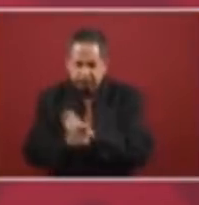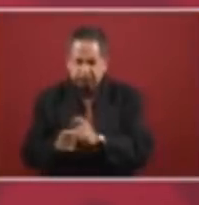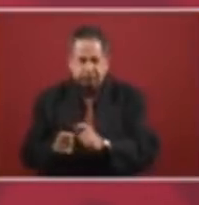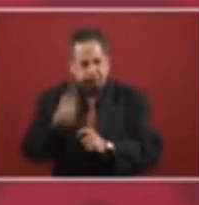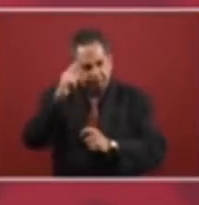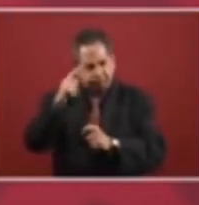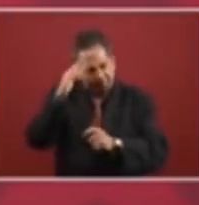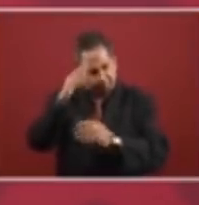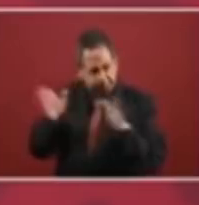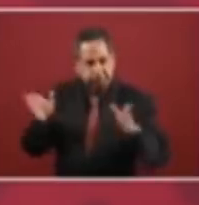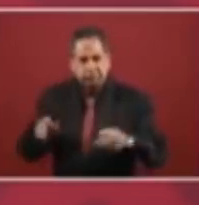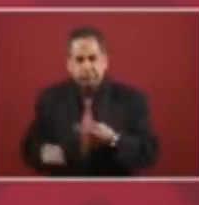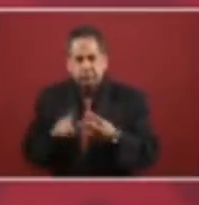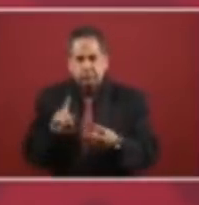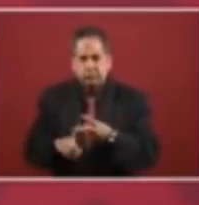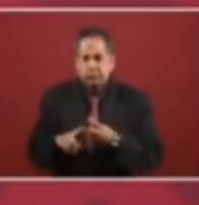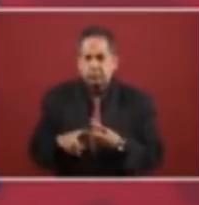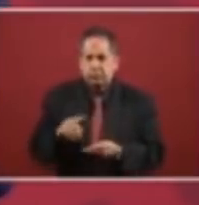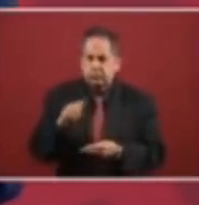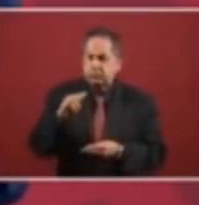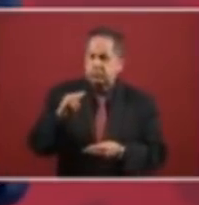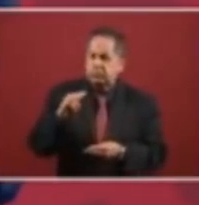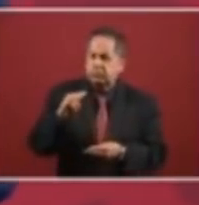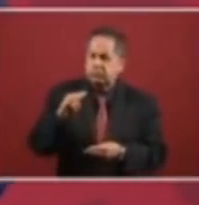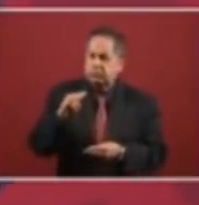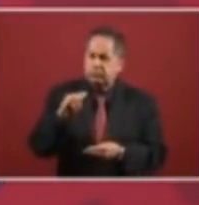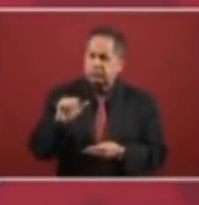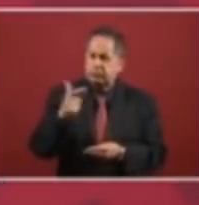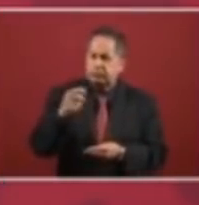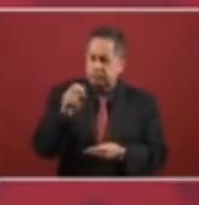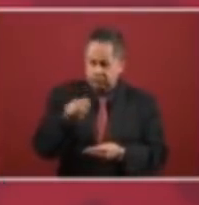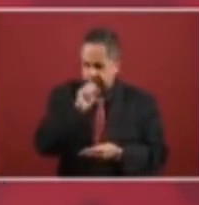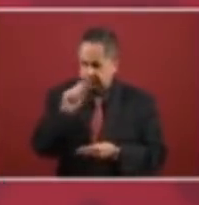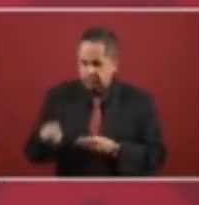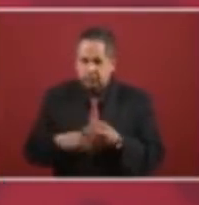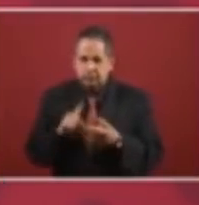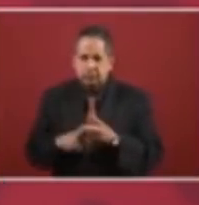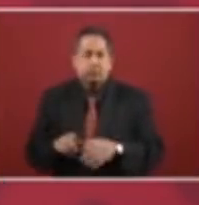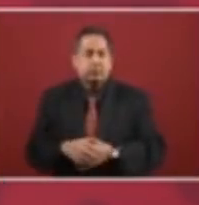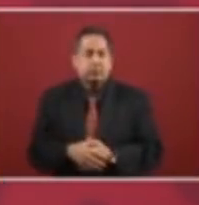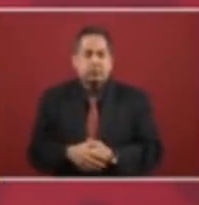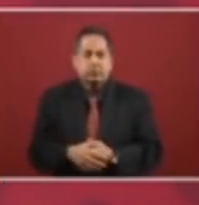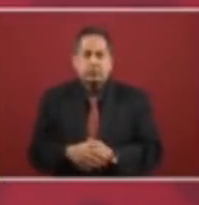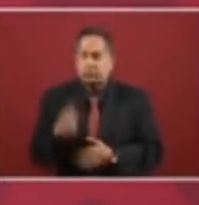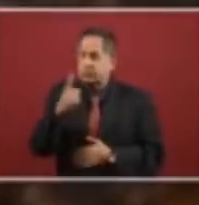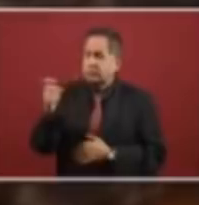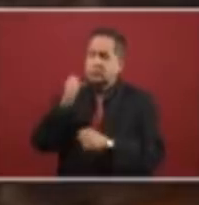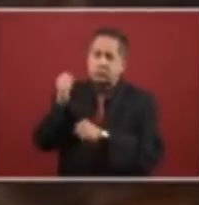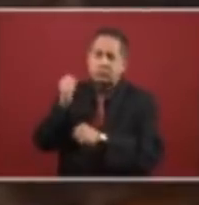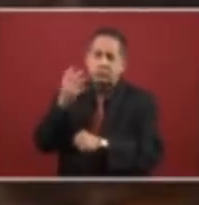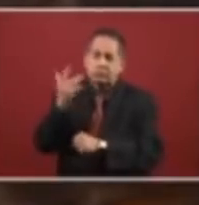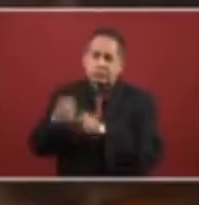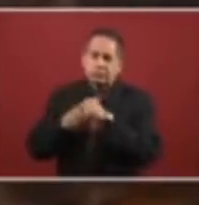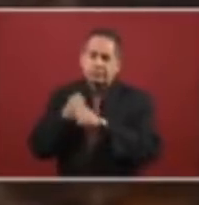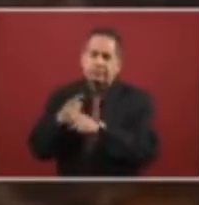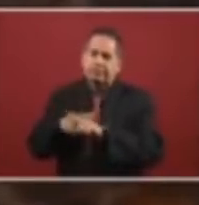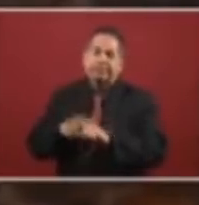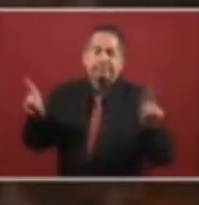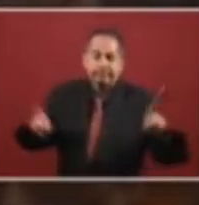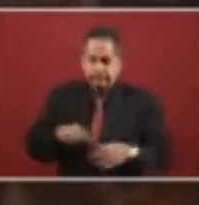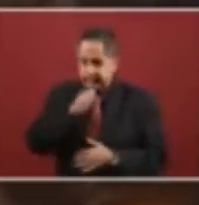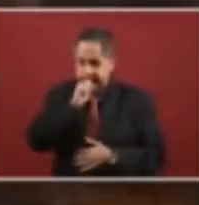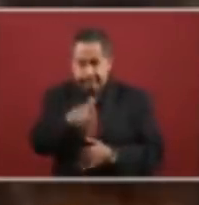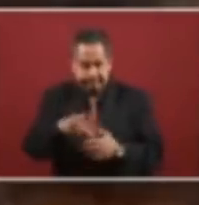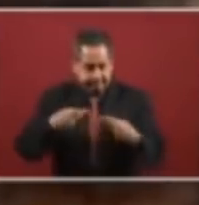liberal y los Flores Magón también. Son 150 años de distancia, presidente. Sí, los